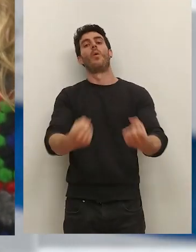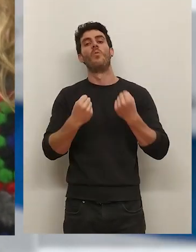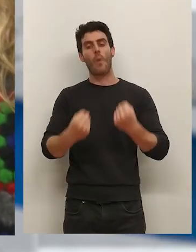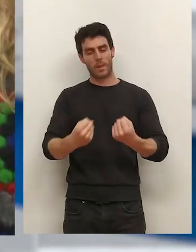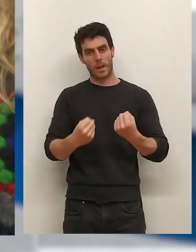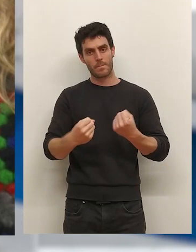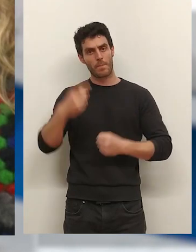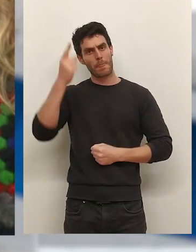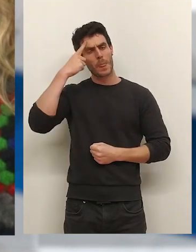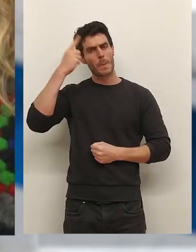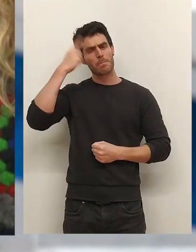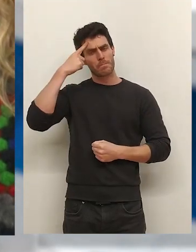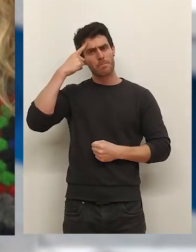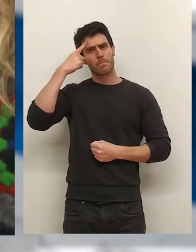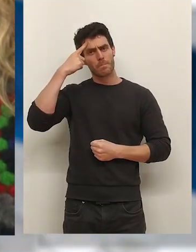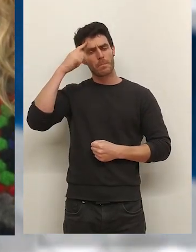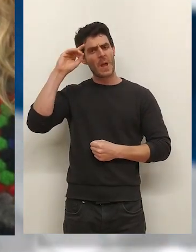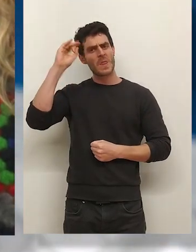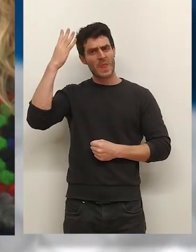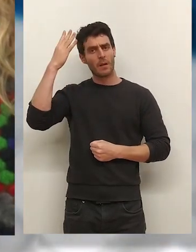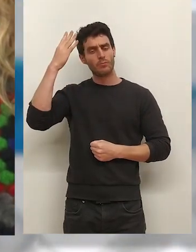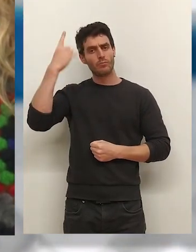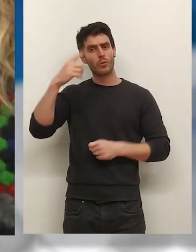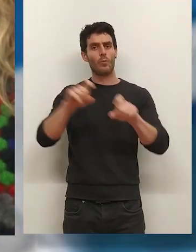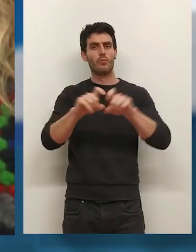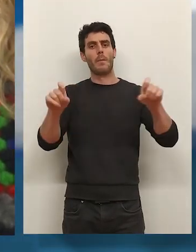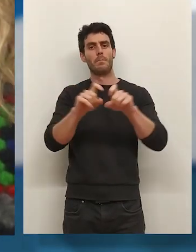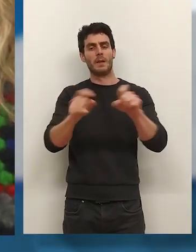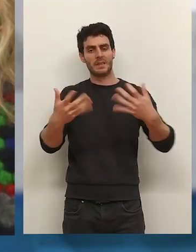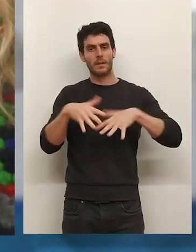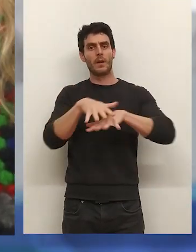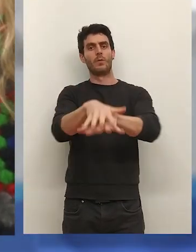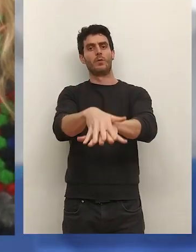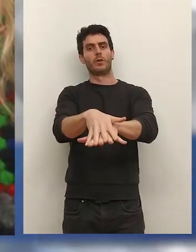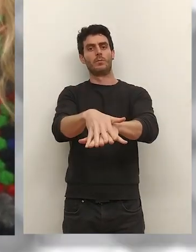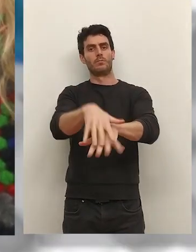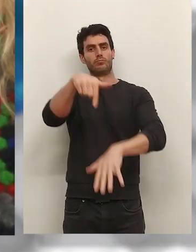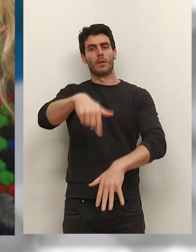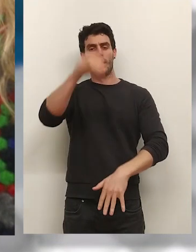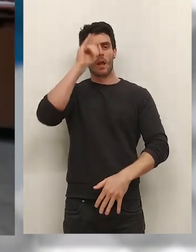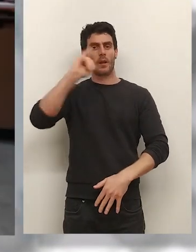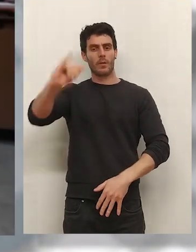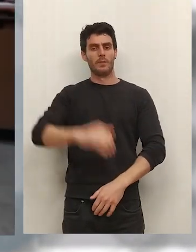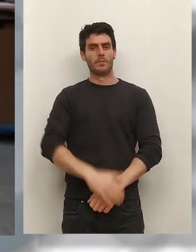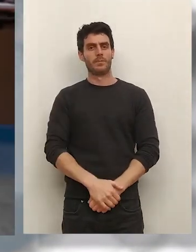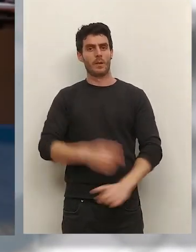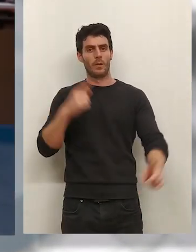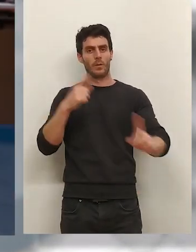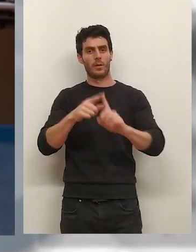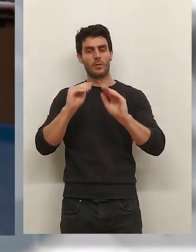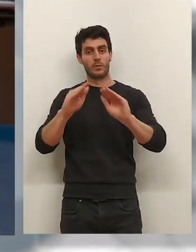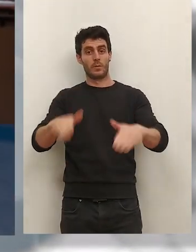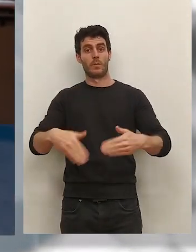comprometidos en la idea de poner en marcha una empresa de inclusión en La Rioja.